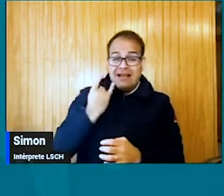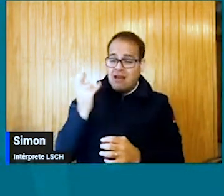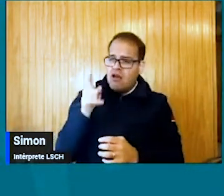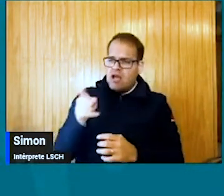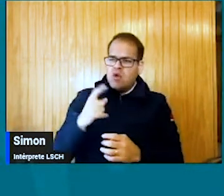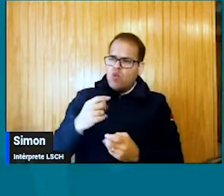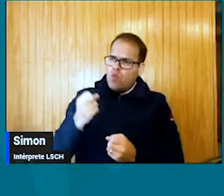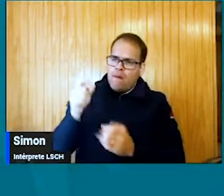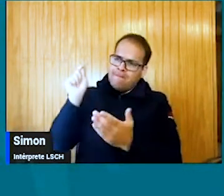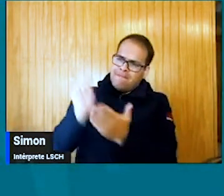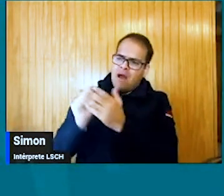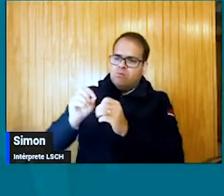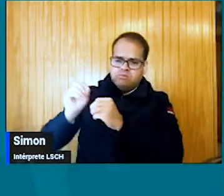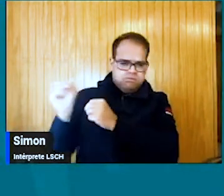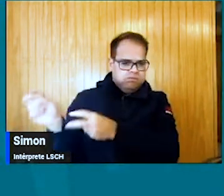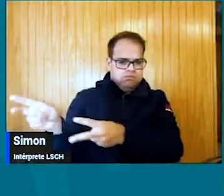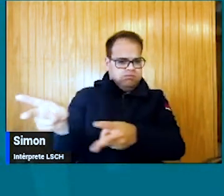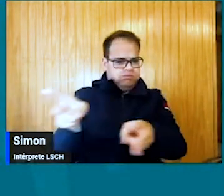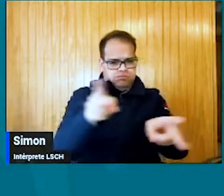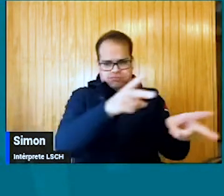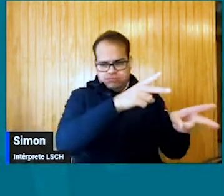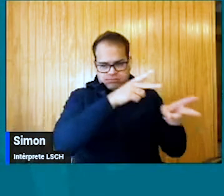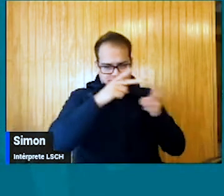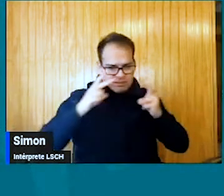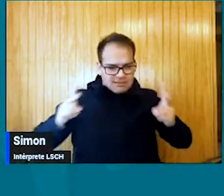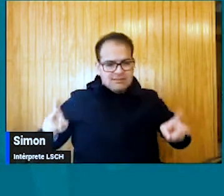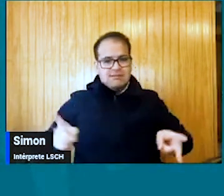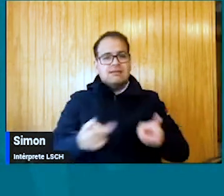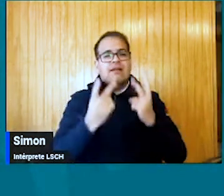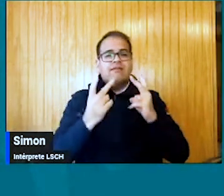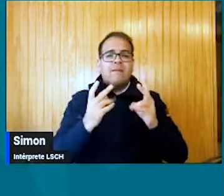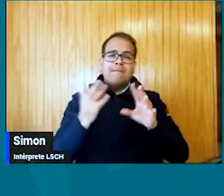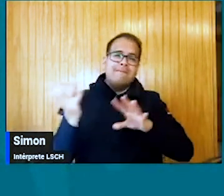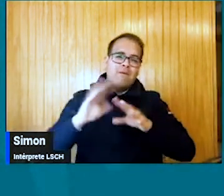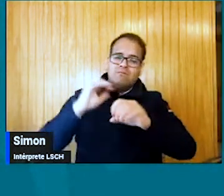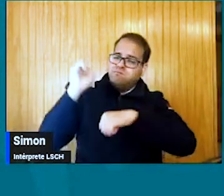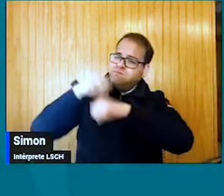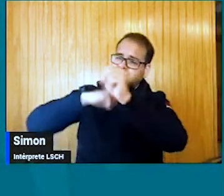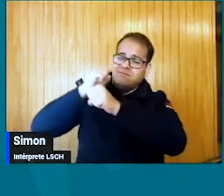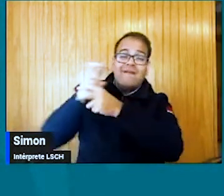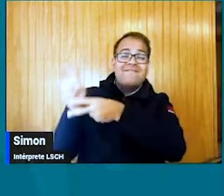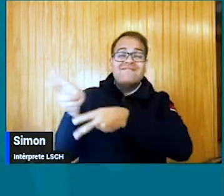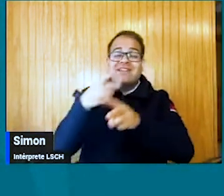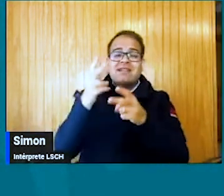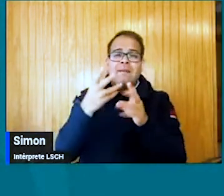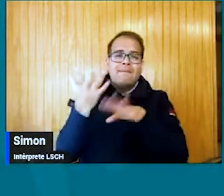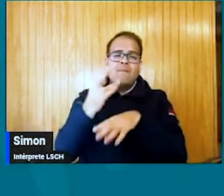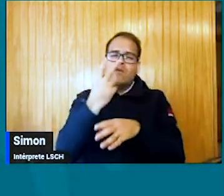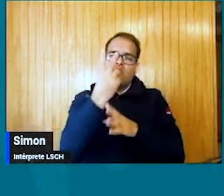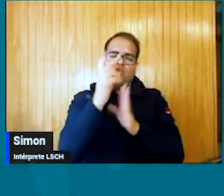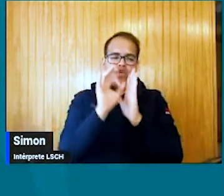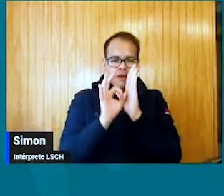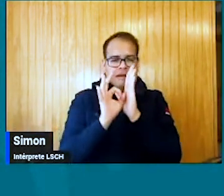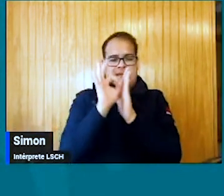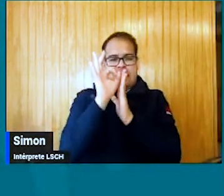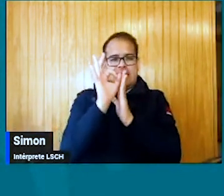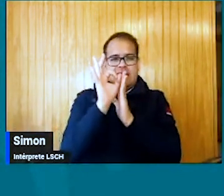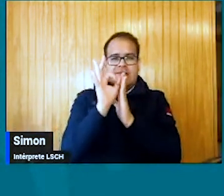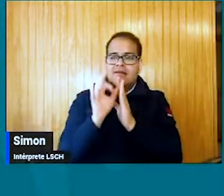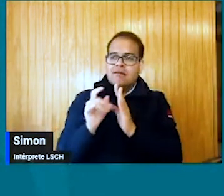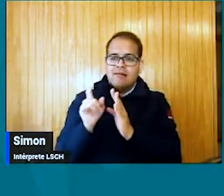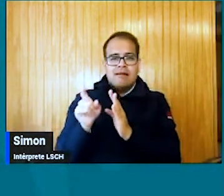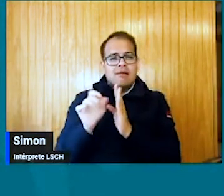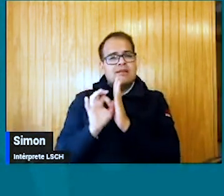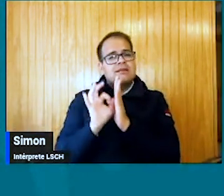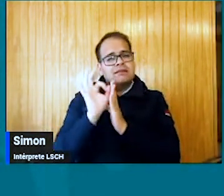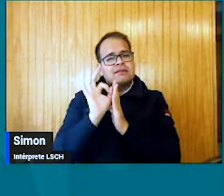apretamos. Una máquina de viento debiese cubrir alrededor de 2 grados, un diferencial de 2 grados,